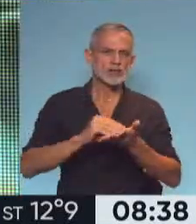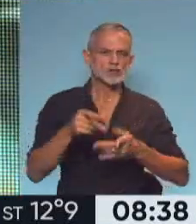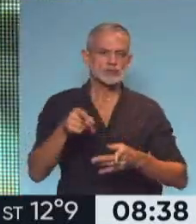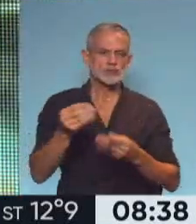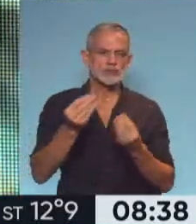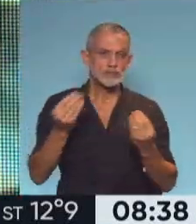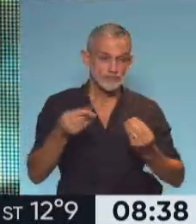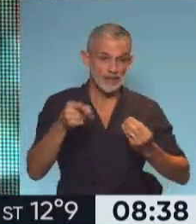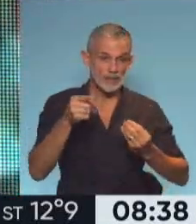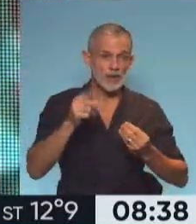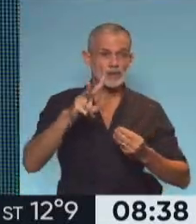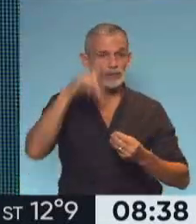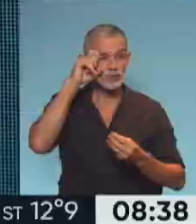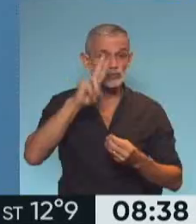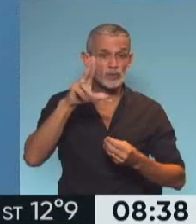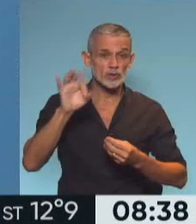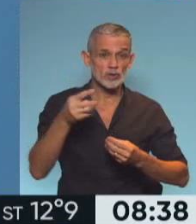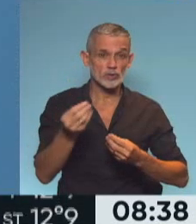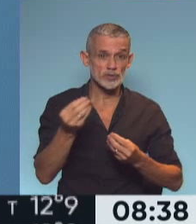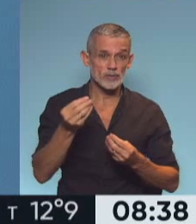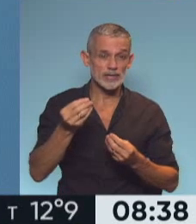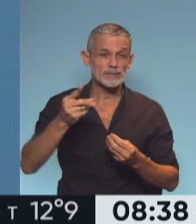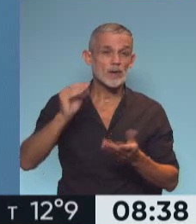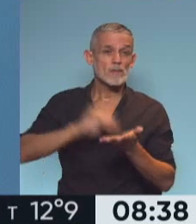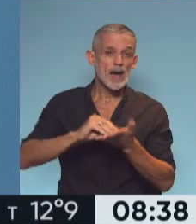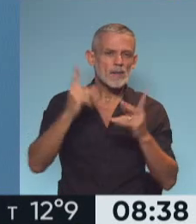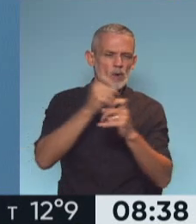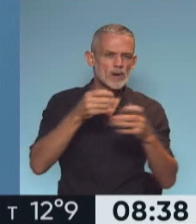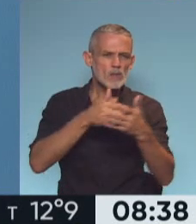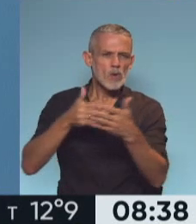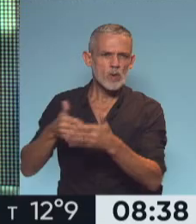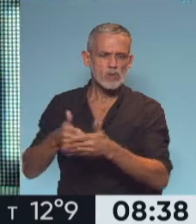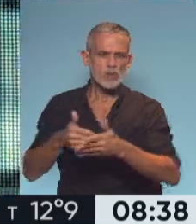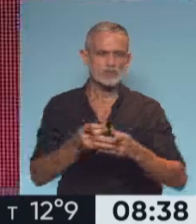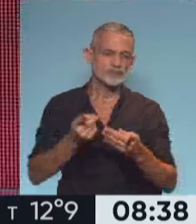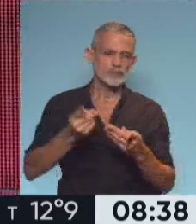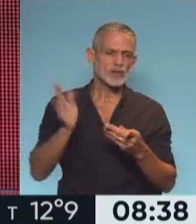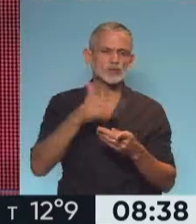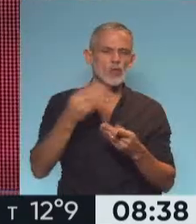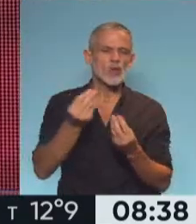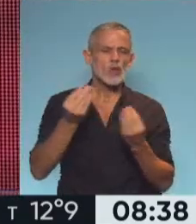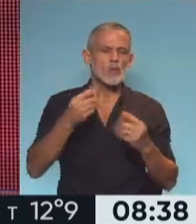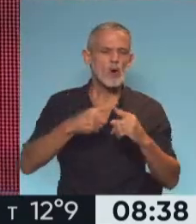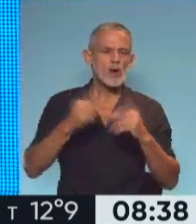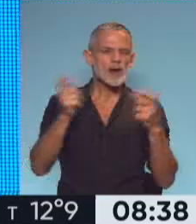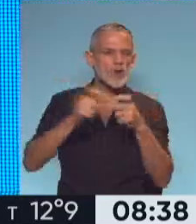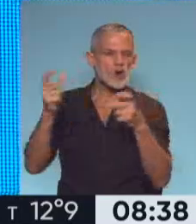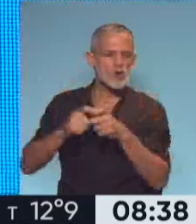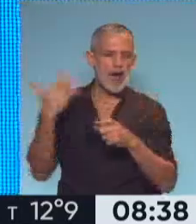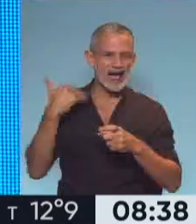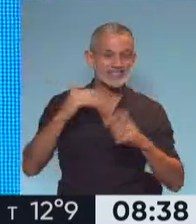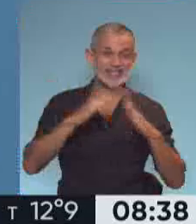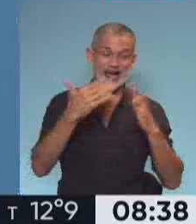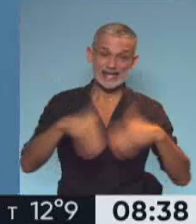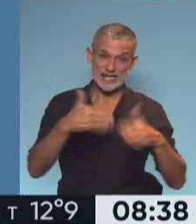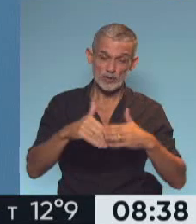serán? Con Vero Urriolabeitia ya nos ocupamos del tema. ¿Qué tal, Buen Vero? día, Silvi, ¿cómo estás? Bueno, todo por lo que pasó ayer, ¿no? Las reuniones que hubo en Casa Y